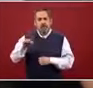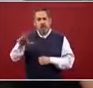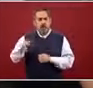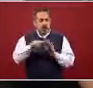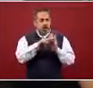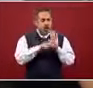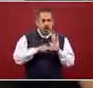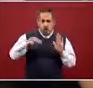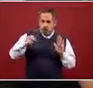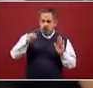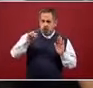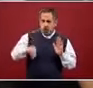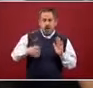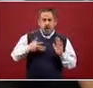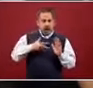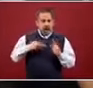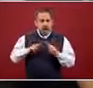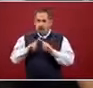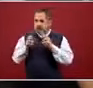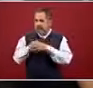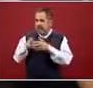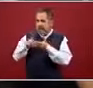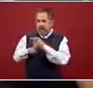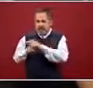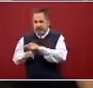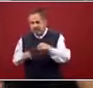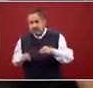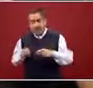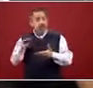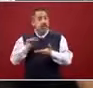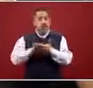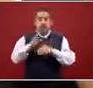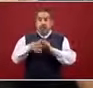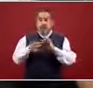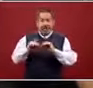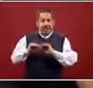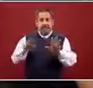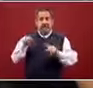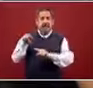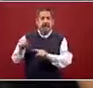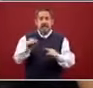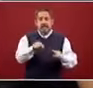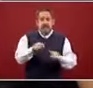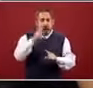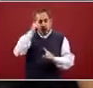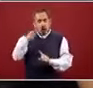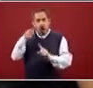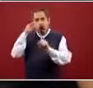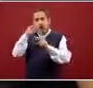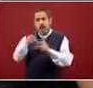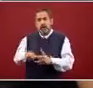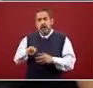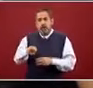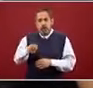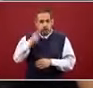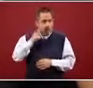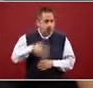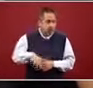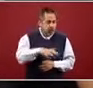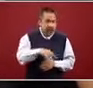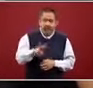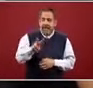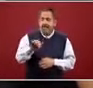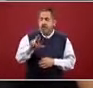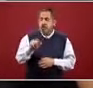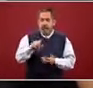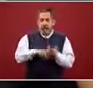mexicana, tenemos unidades de monitoreo, se establece claramente los objetivos que son buscar el virus. Entonces, ahí también hay